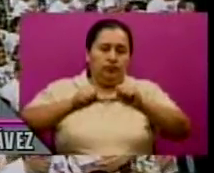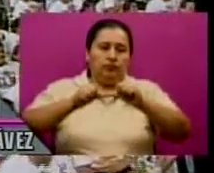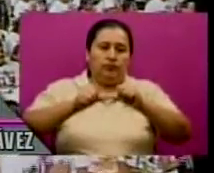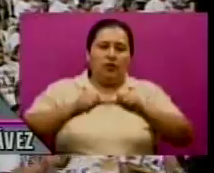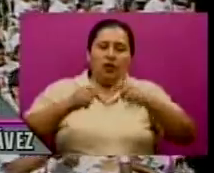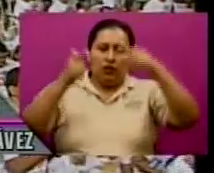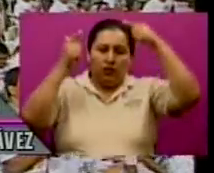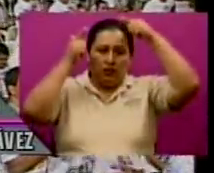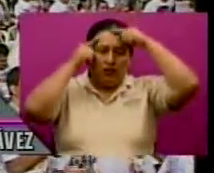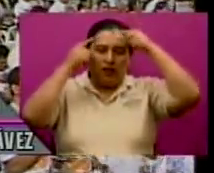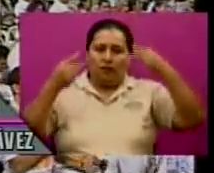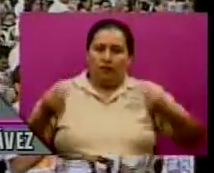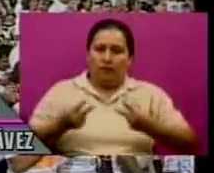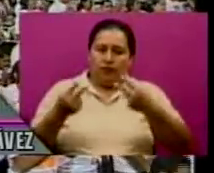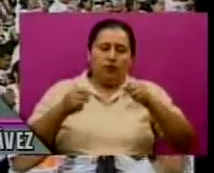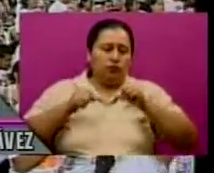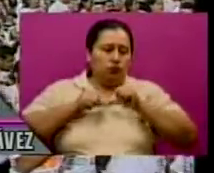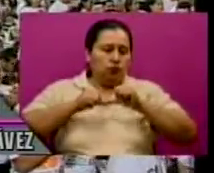¡Chávez vive!